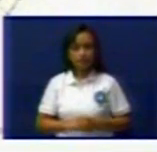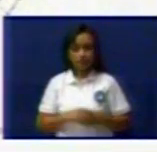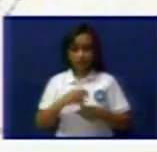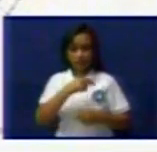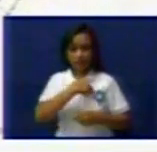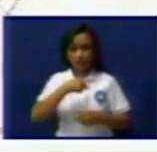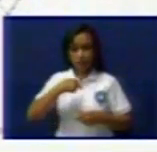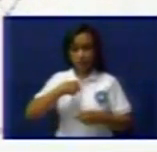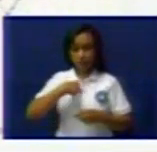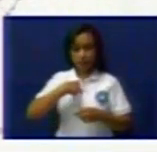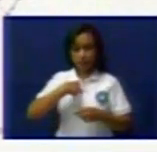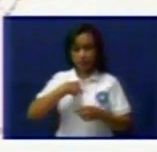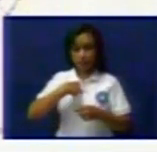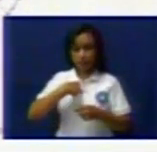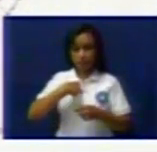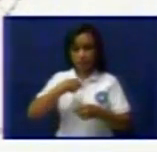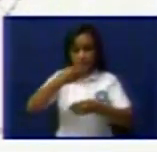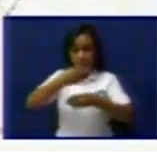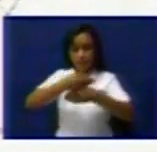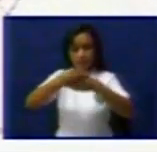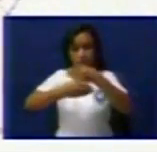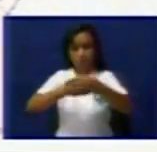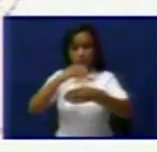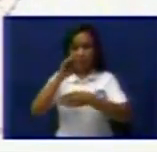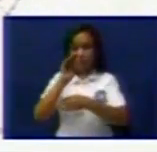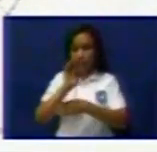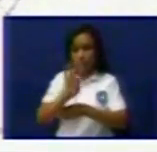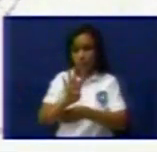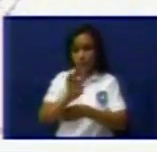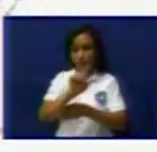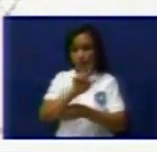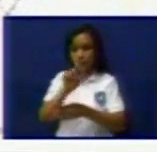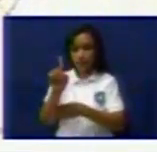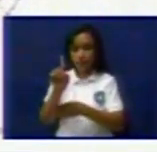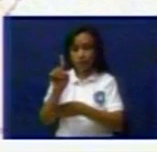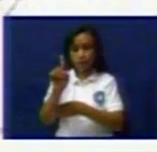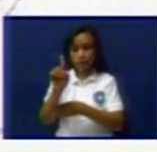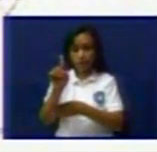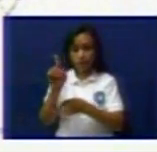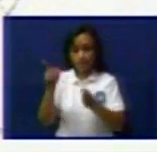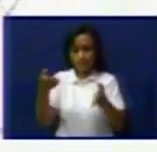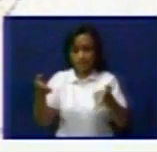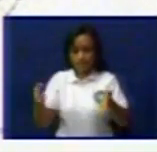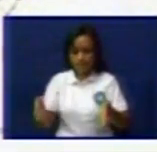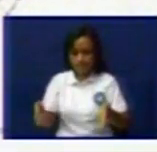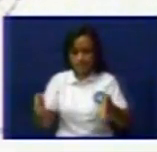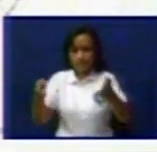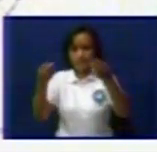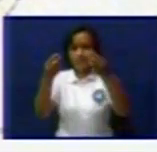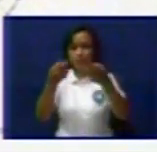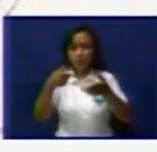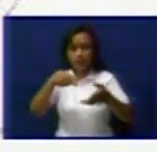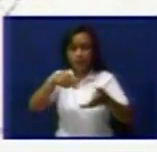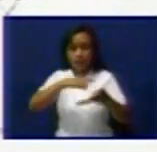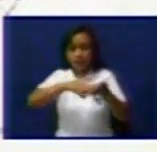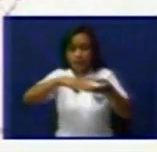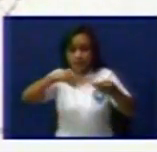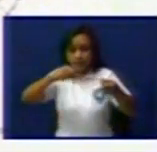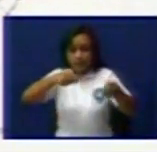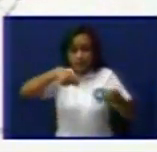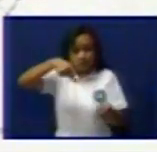Hemos diseñado en la etapa de construcción 41 depósitos de materia excavado a lo largo del